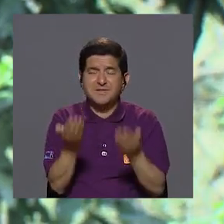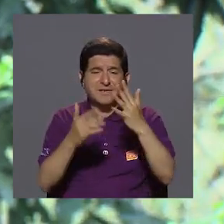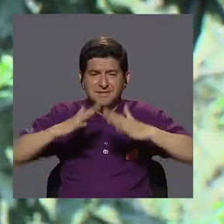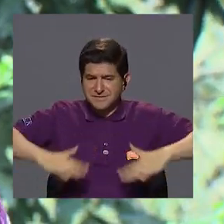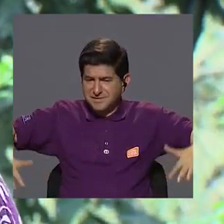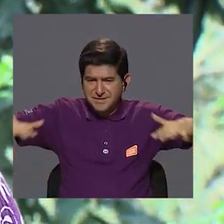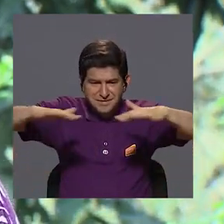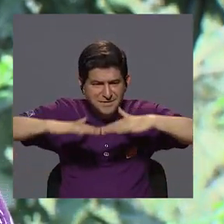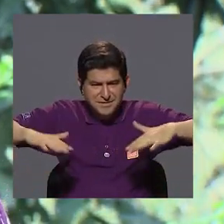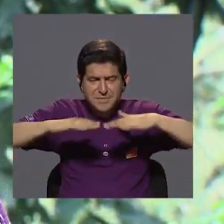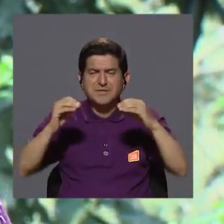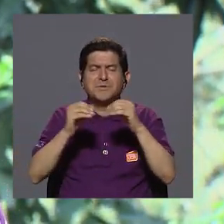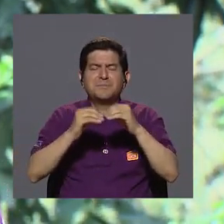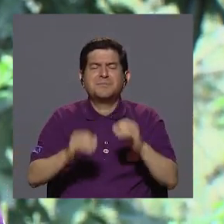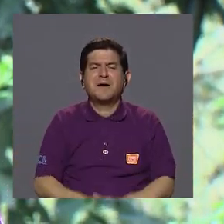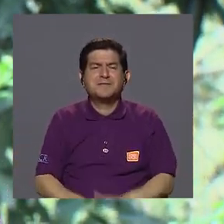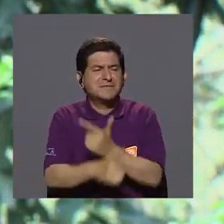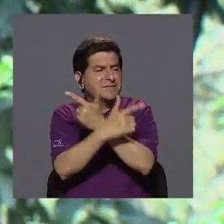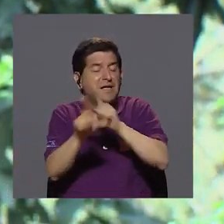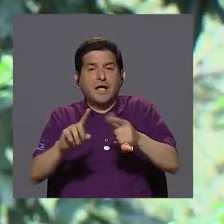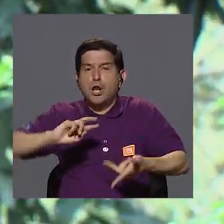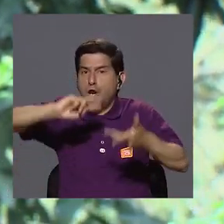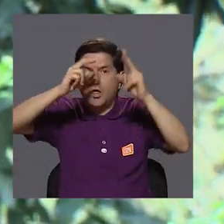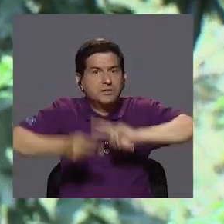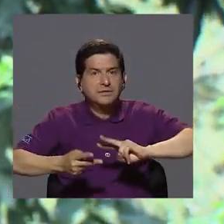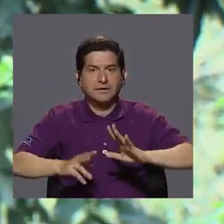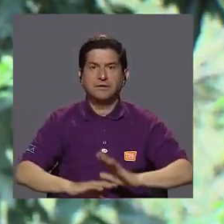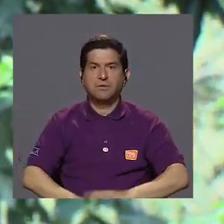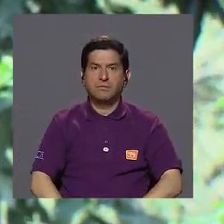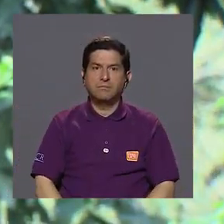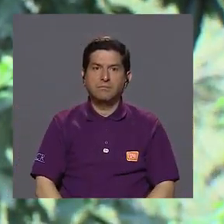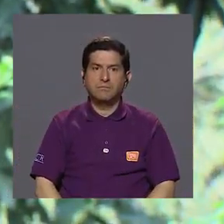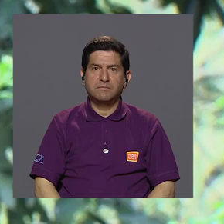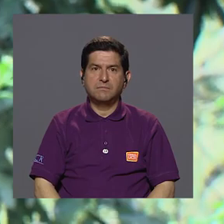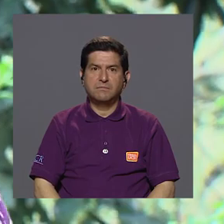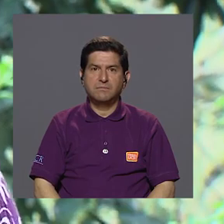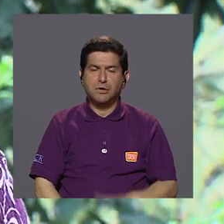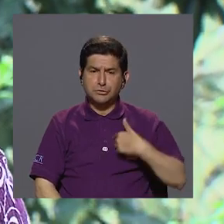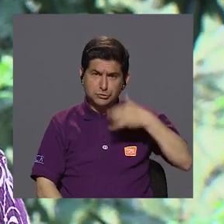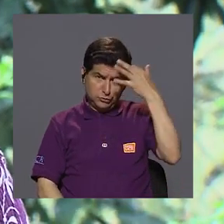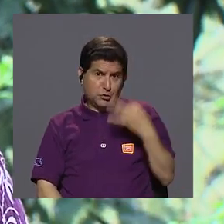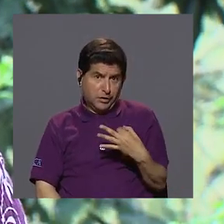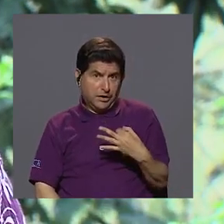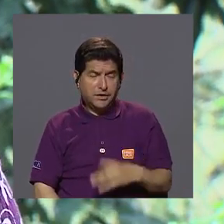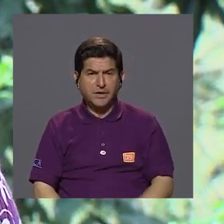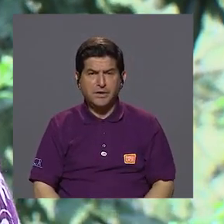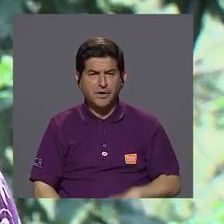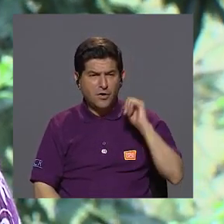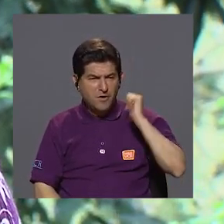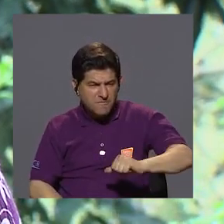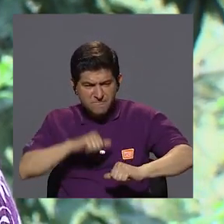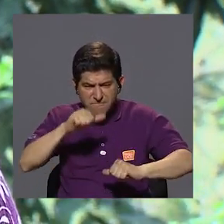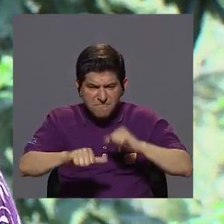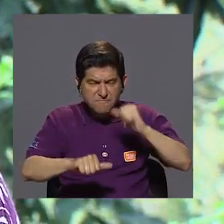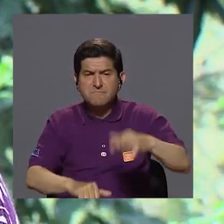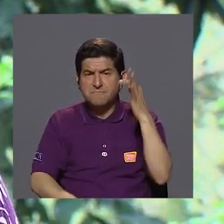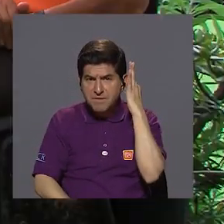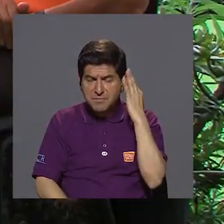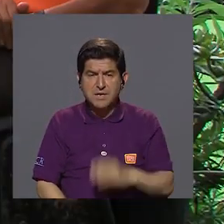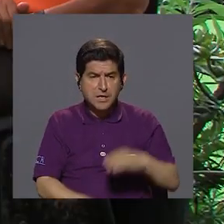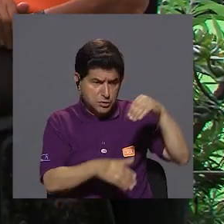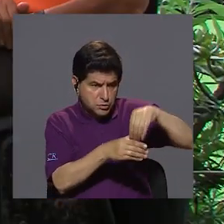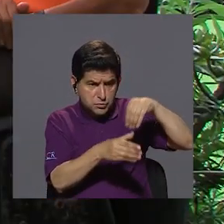muchísimo el escenario como un escenario más de emancipación, sino lo contrario. Entonces, creo que aquí los feminismos